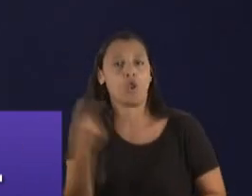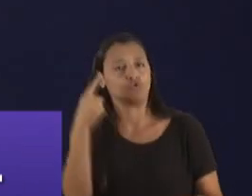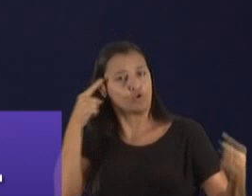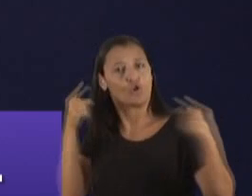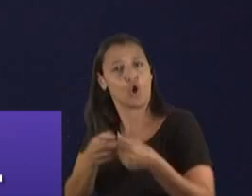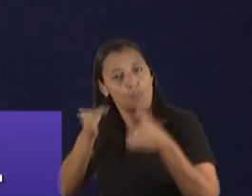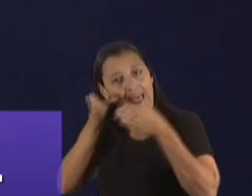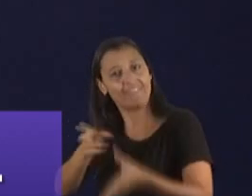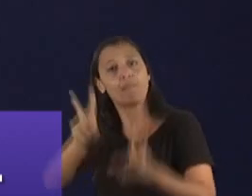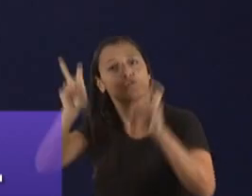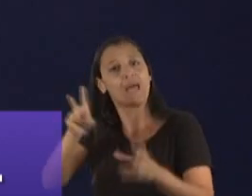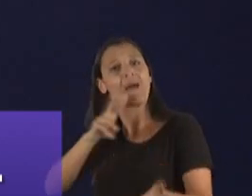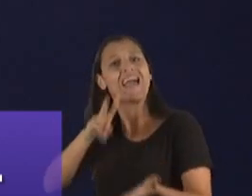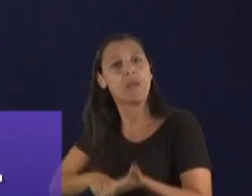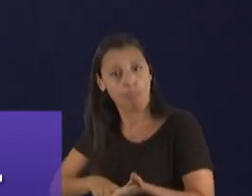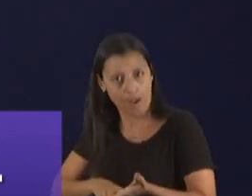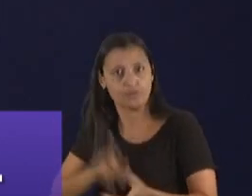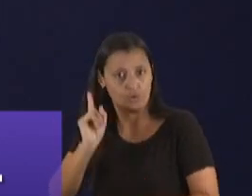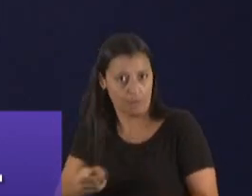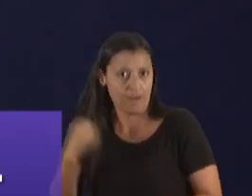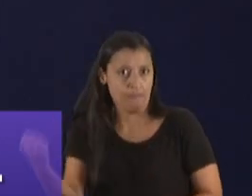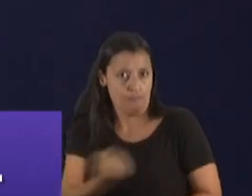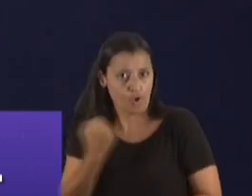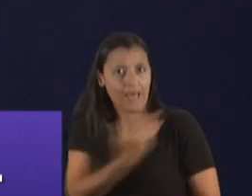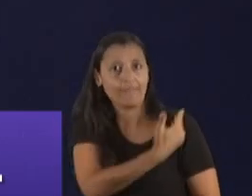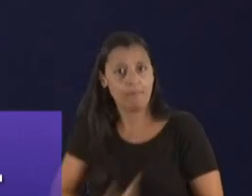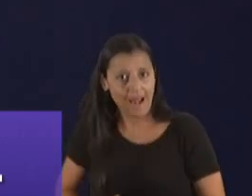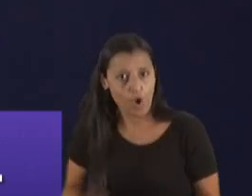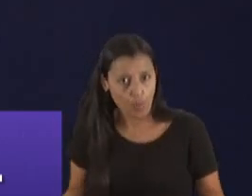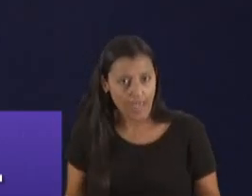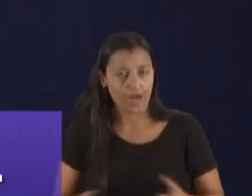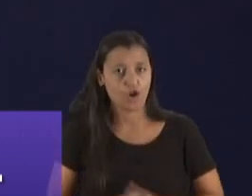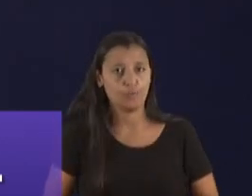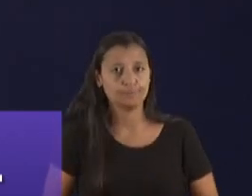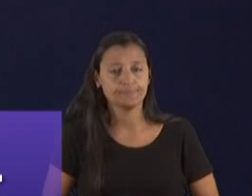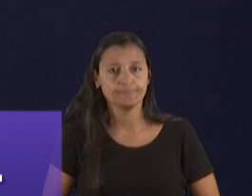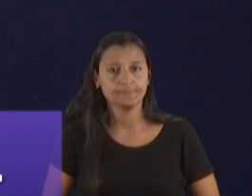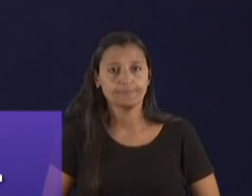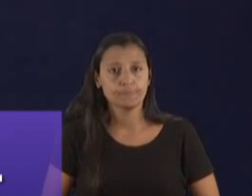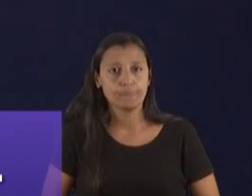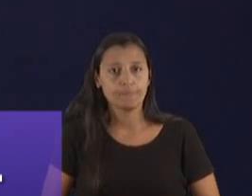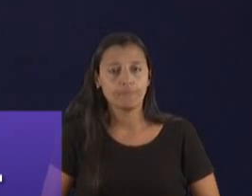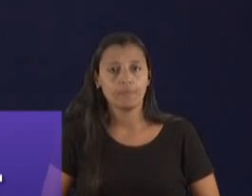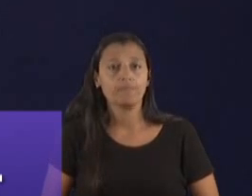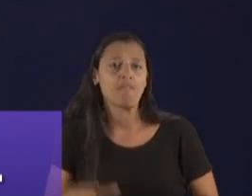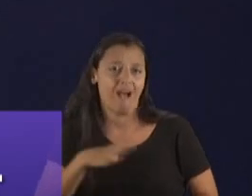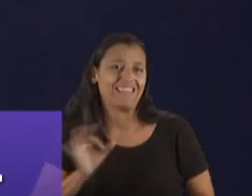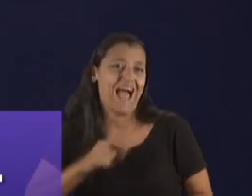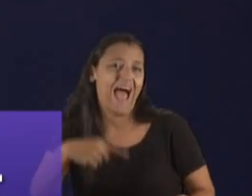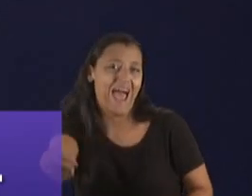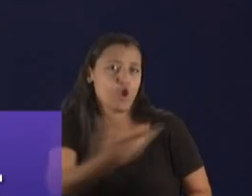metas de mayor relevancia que tiene el gobierno en sus años que tiene de gestión por delante.